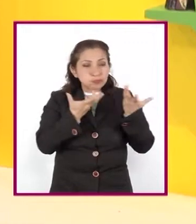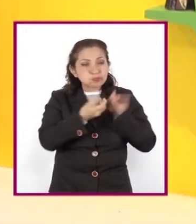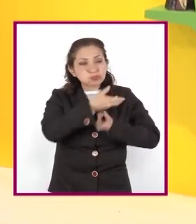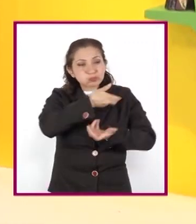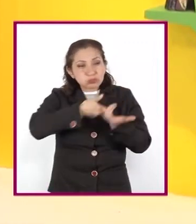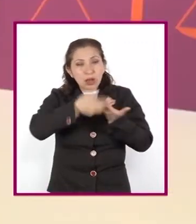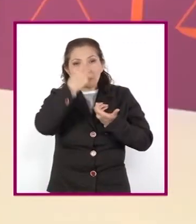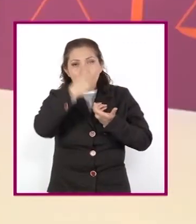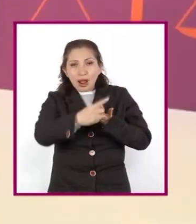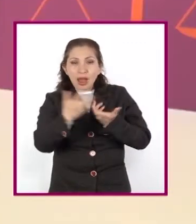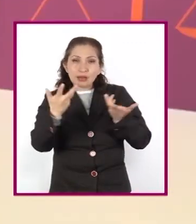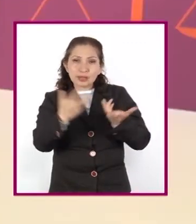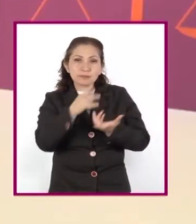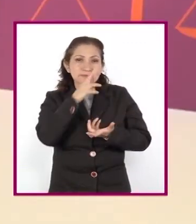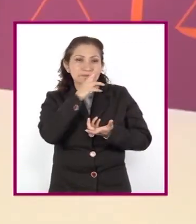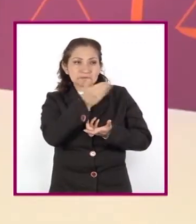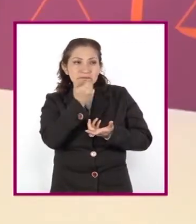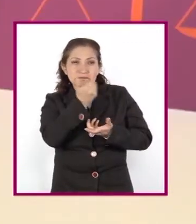respecto.